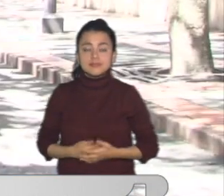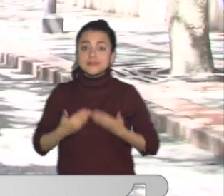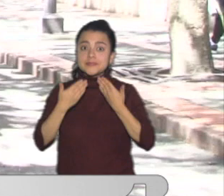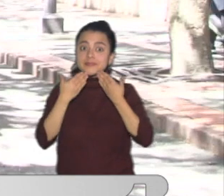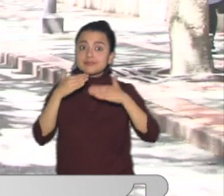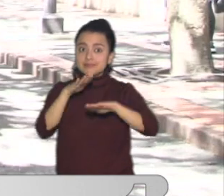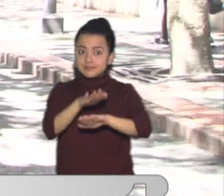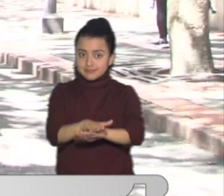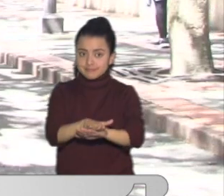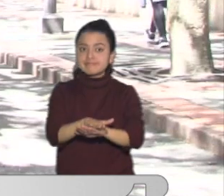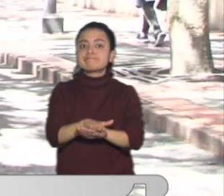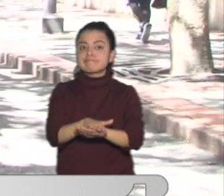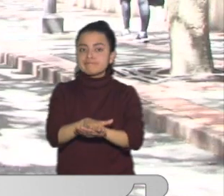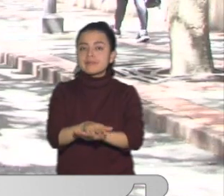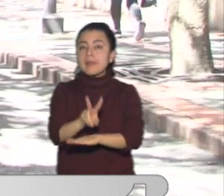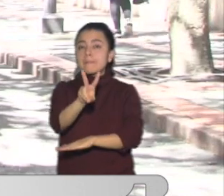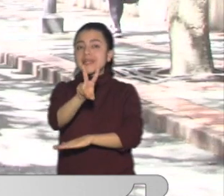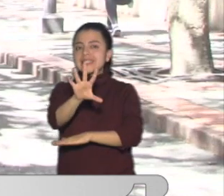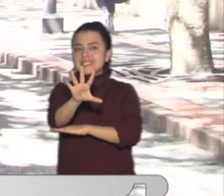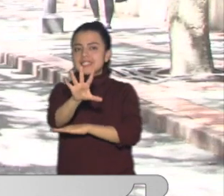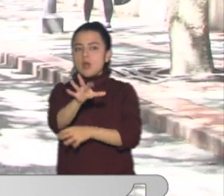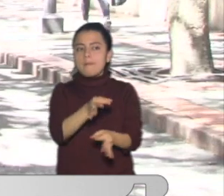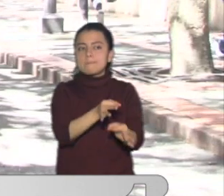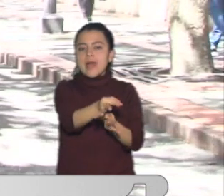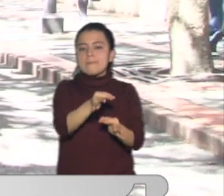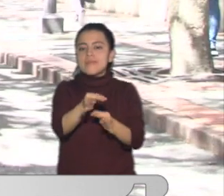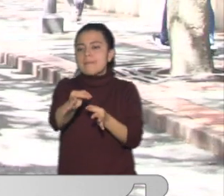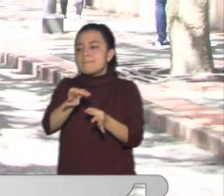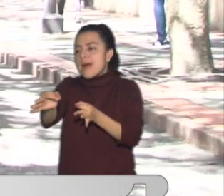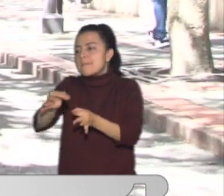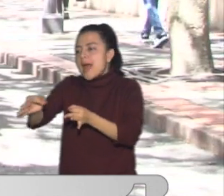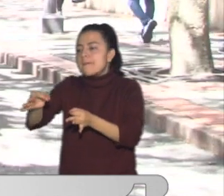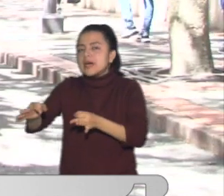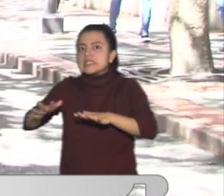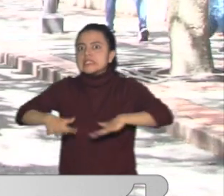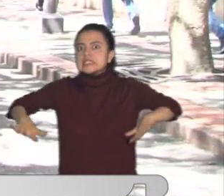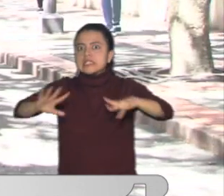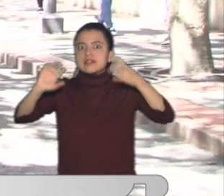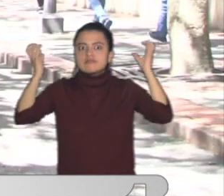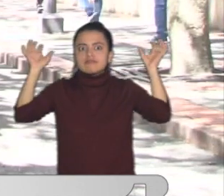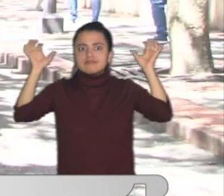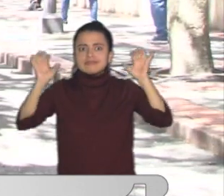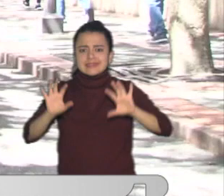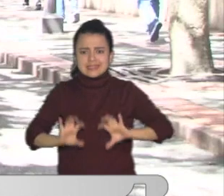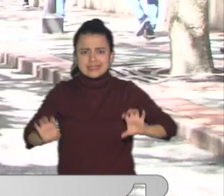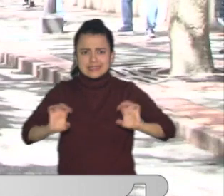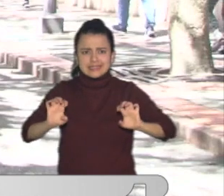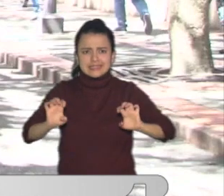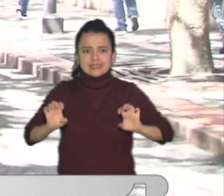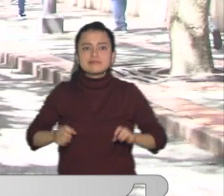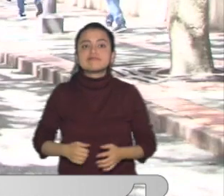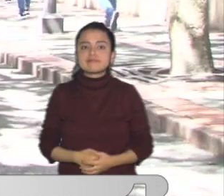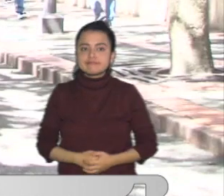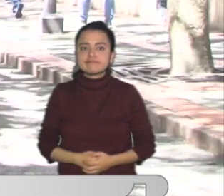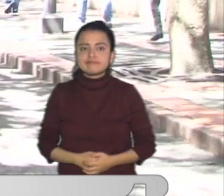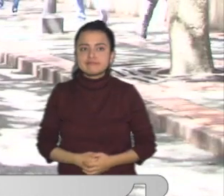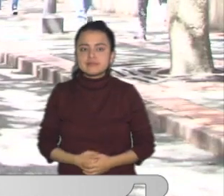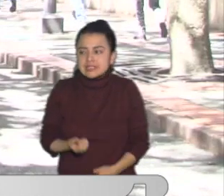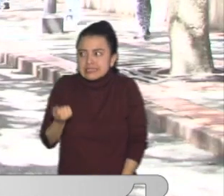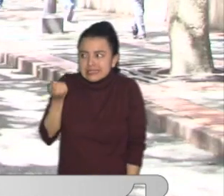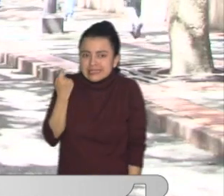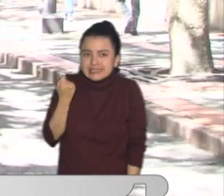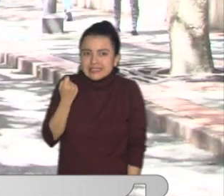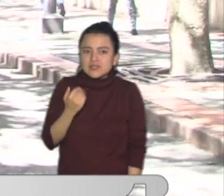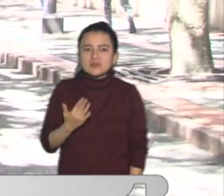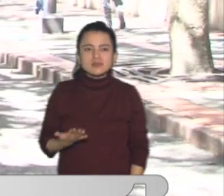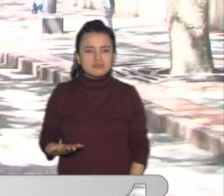compañeros televidentes. Pues 25 son los municipios de Santander que están en calamidad pública producto de sol invernal. El último afectado